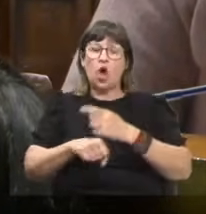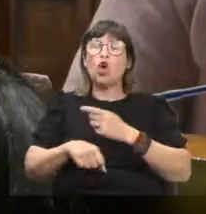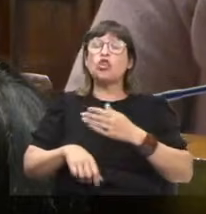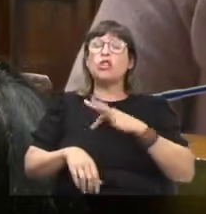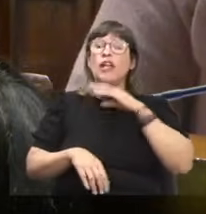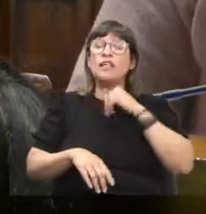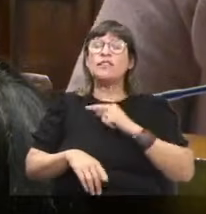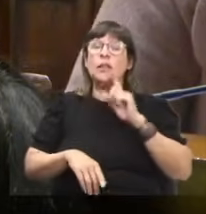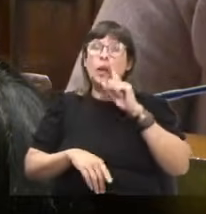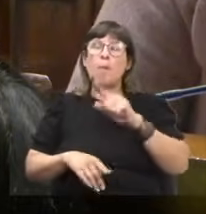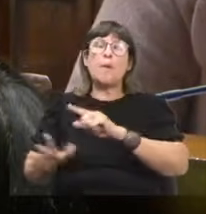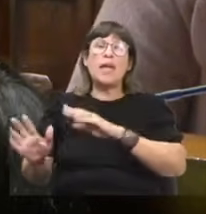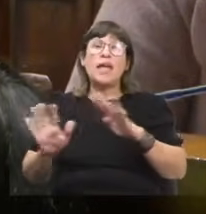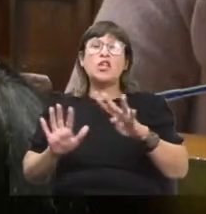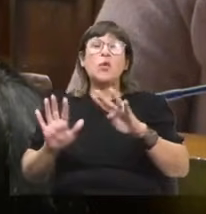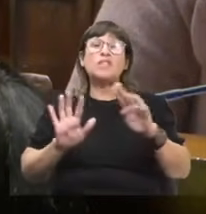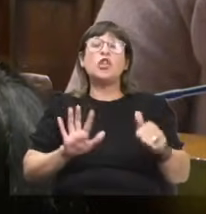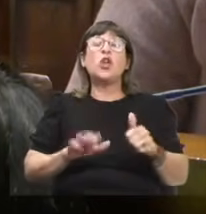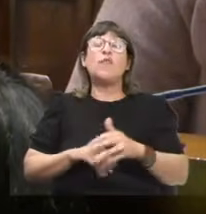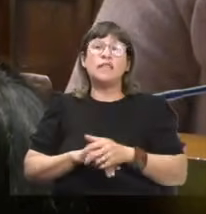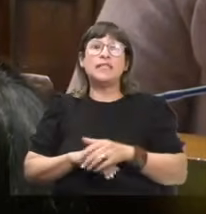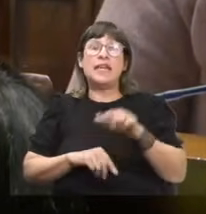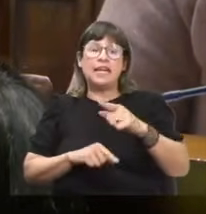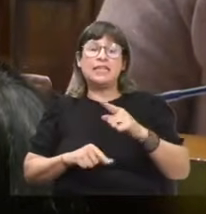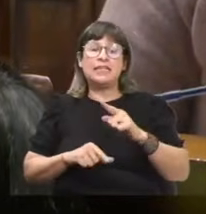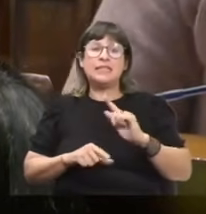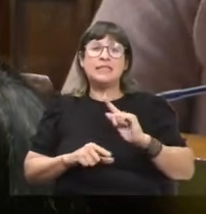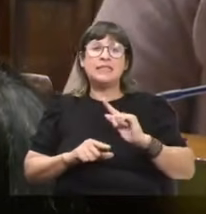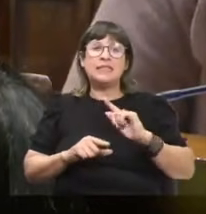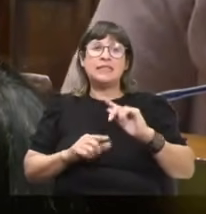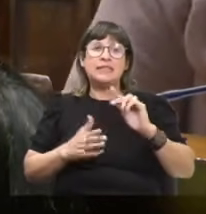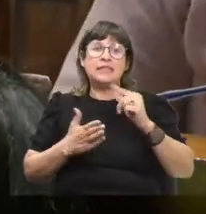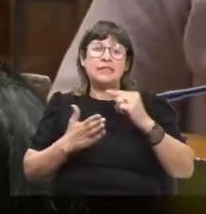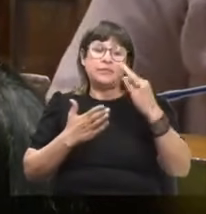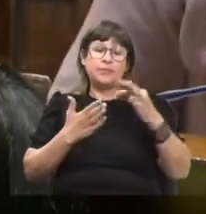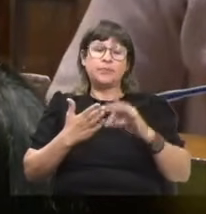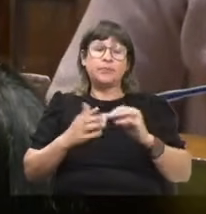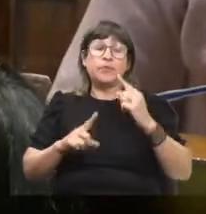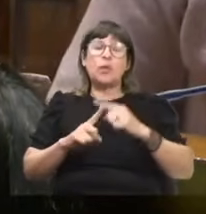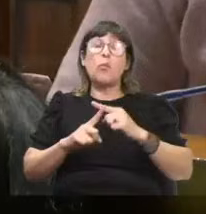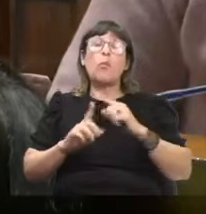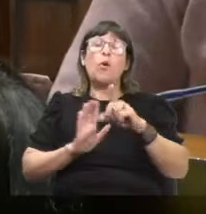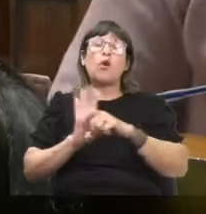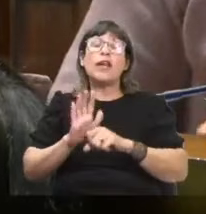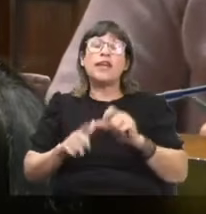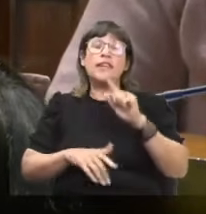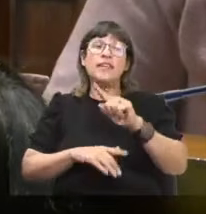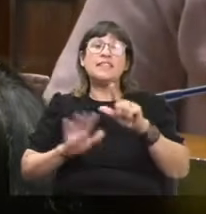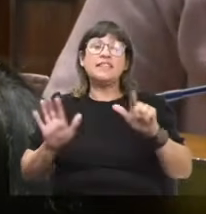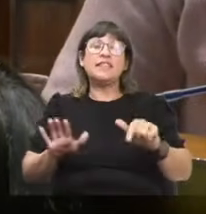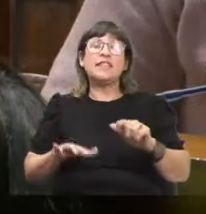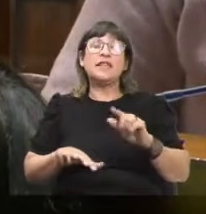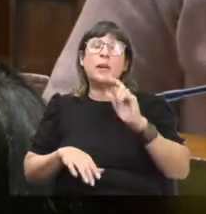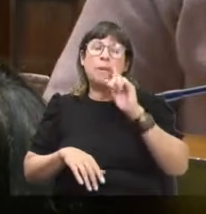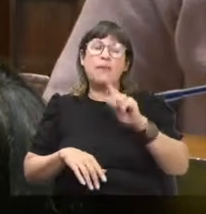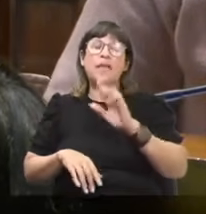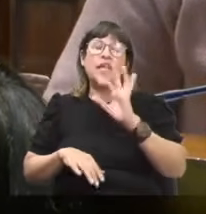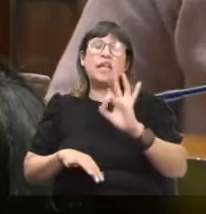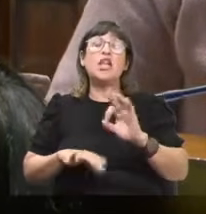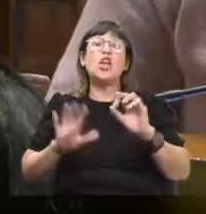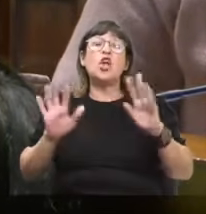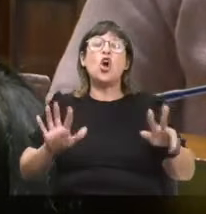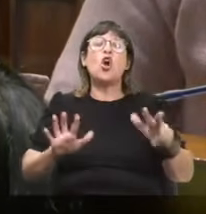de 1996, ratificada por Ley 17.008 del 25 de septiembre